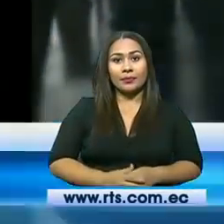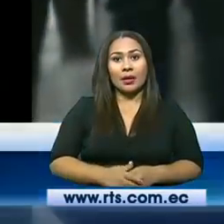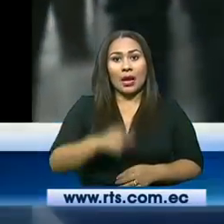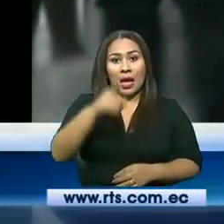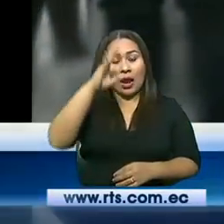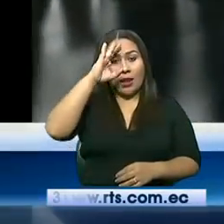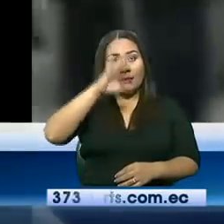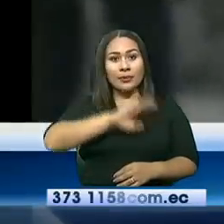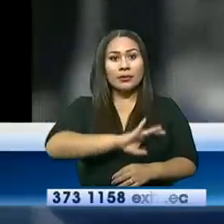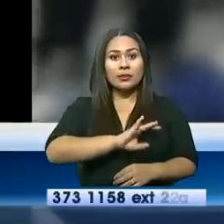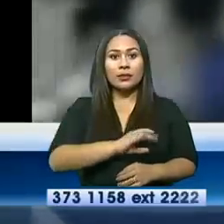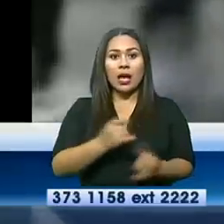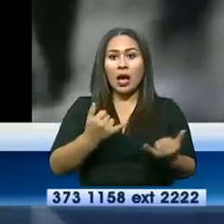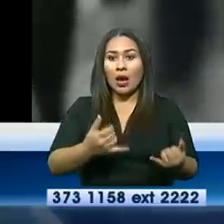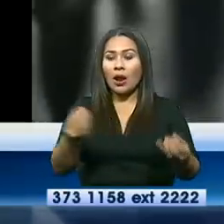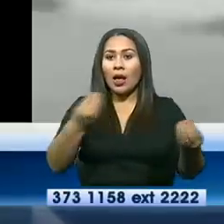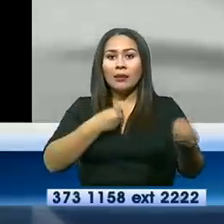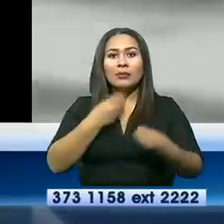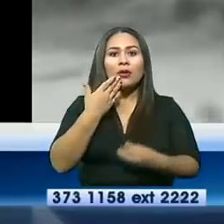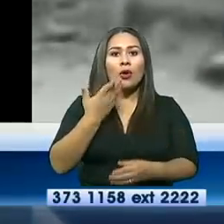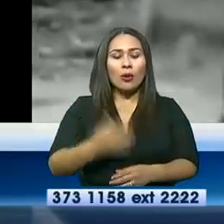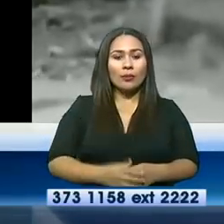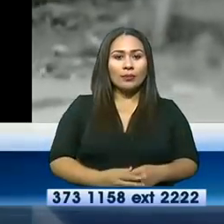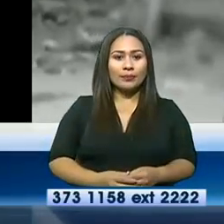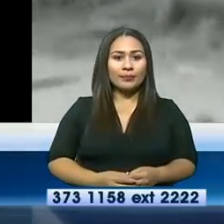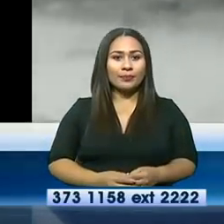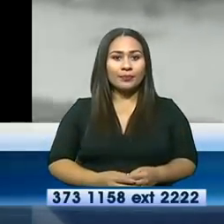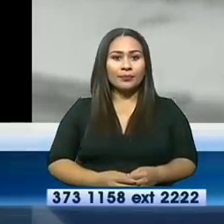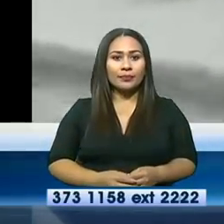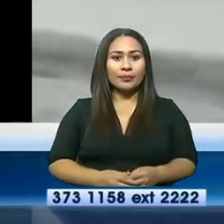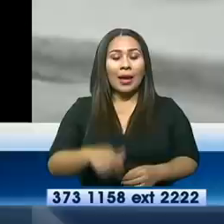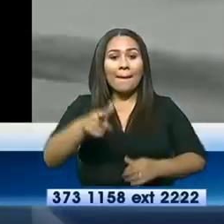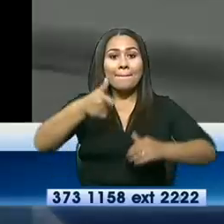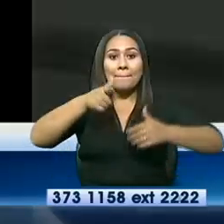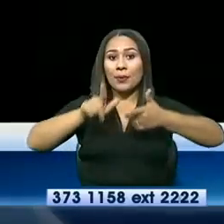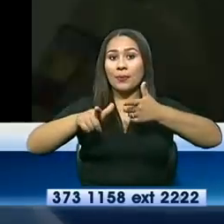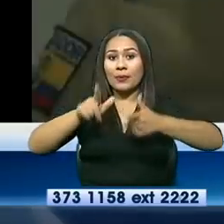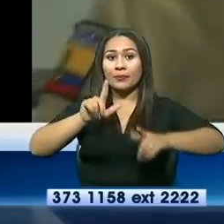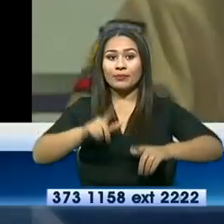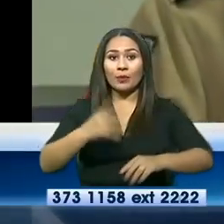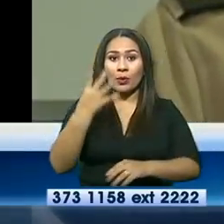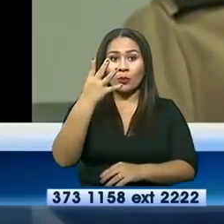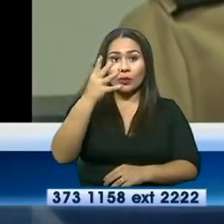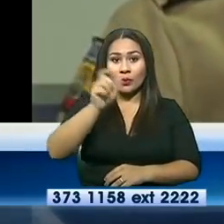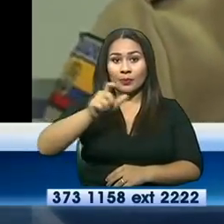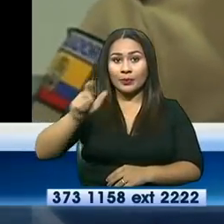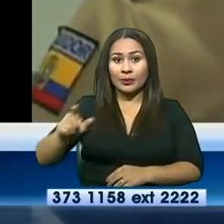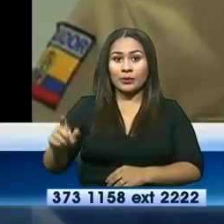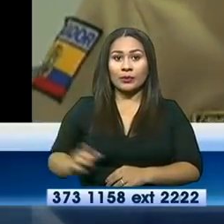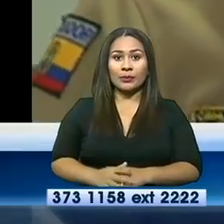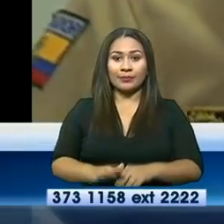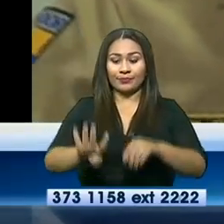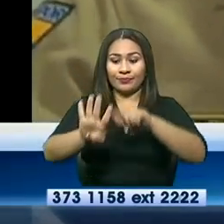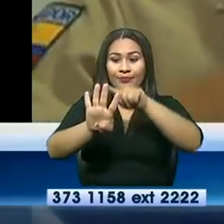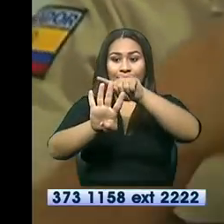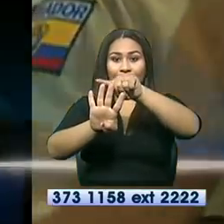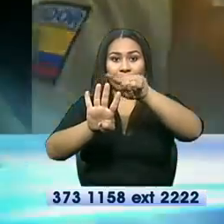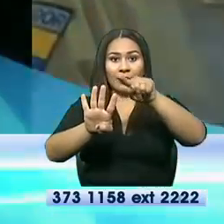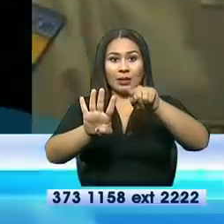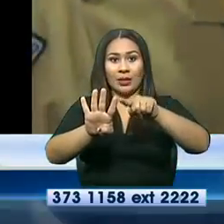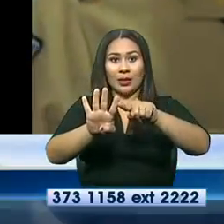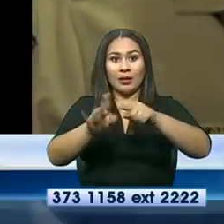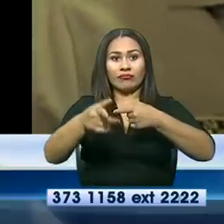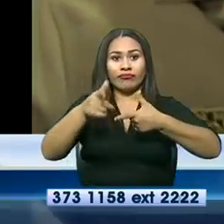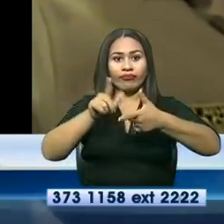a conocer cómo se dieron los hechos. Habían estado libando las cuatro personas, incluido el occiso, trasladándose en un